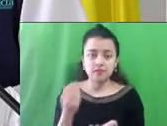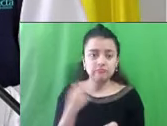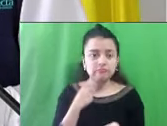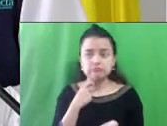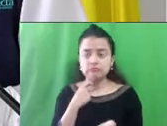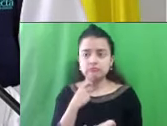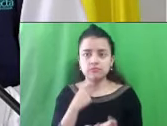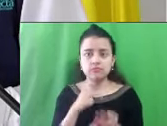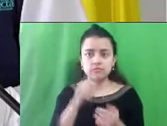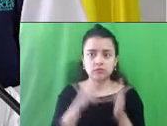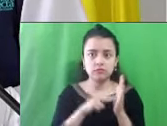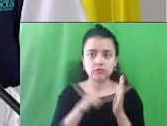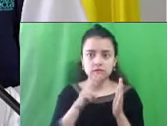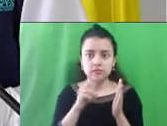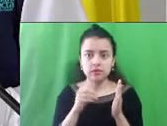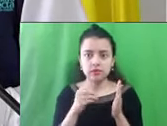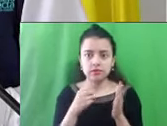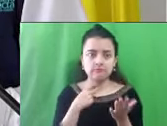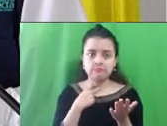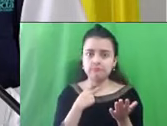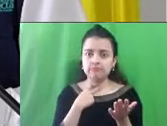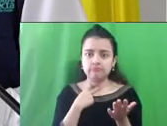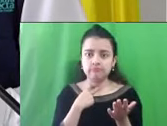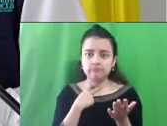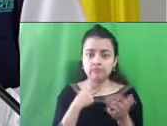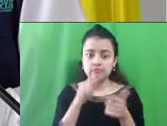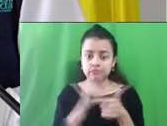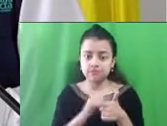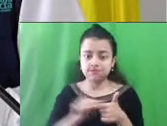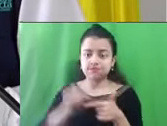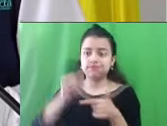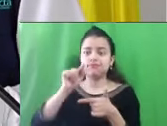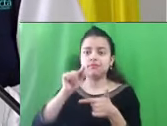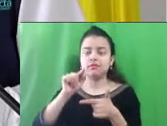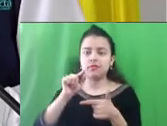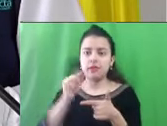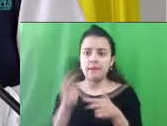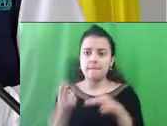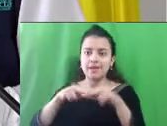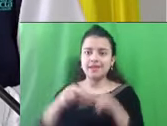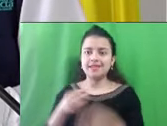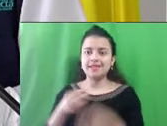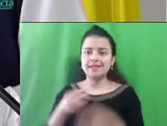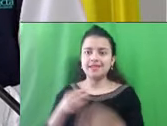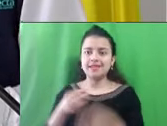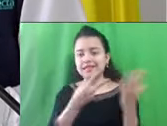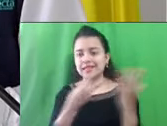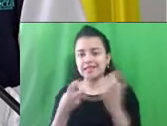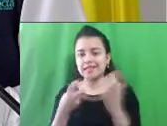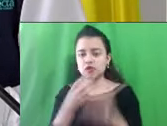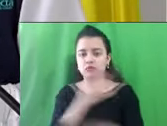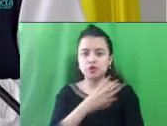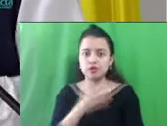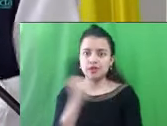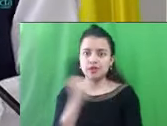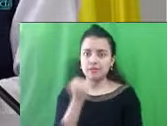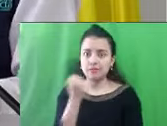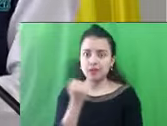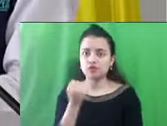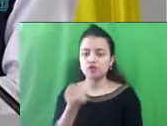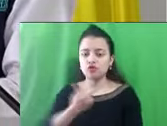comparados con el año 2021 se incrementaron en 710 millones de pesos en el tema de facturación, donde se ha venido